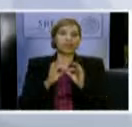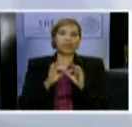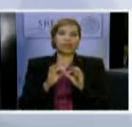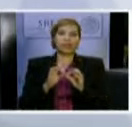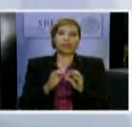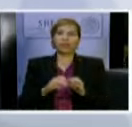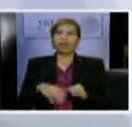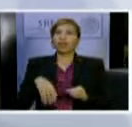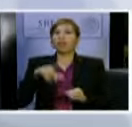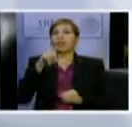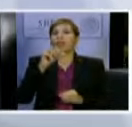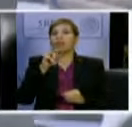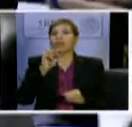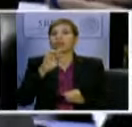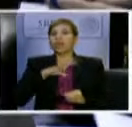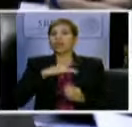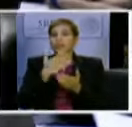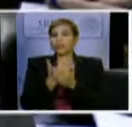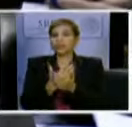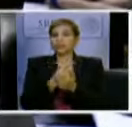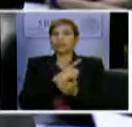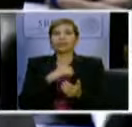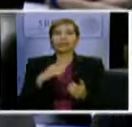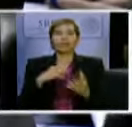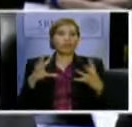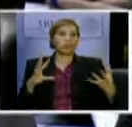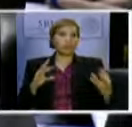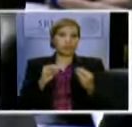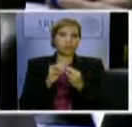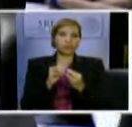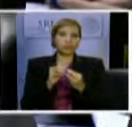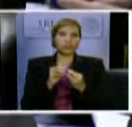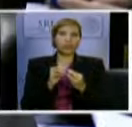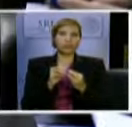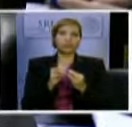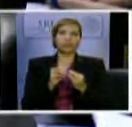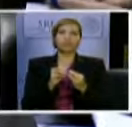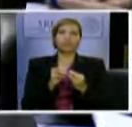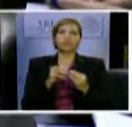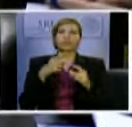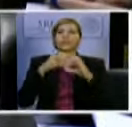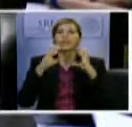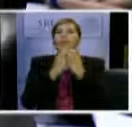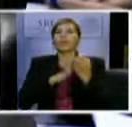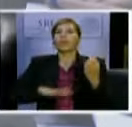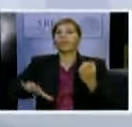que el lobby que tenemos que hacer tiene que ser conjuntamente también con